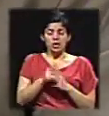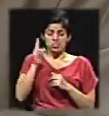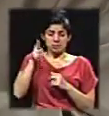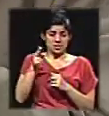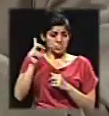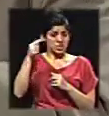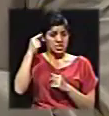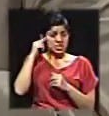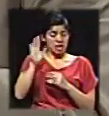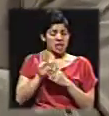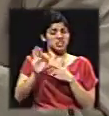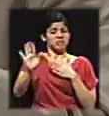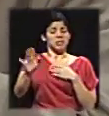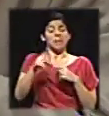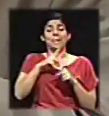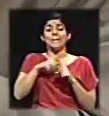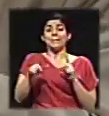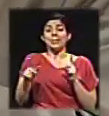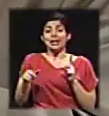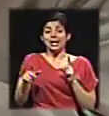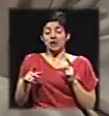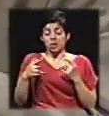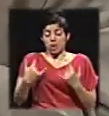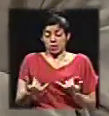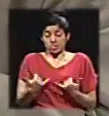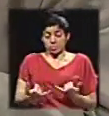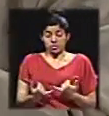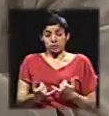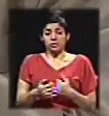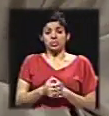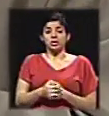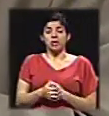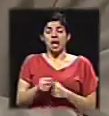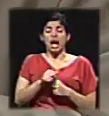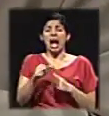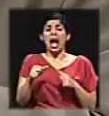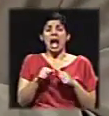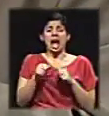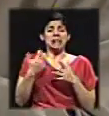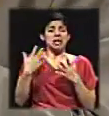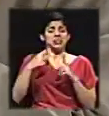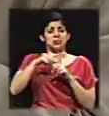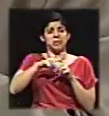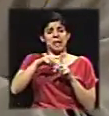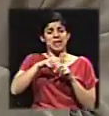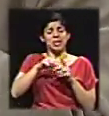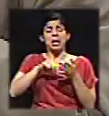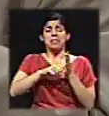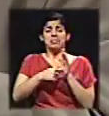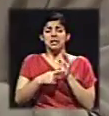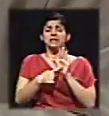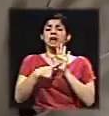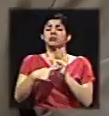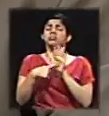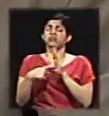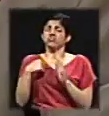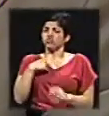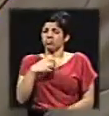pero que hacia en este siglo son sectores medios los que comienzan a mostrarse más